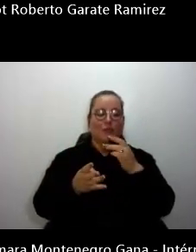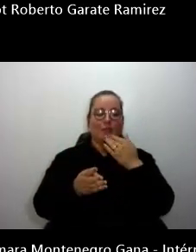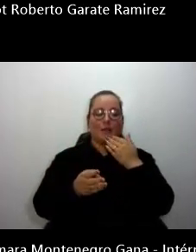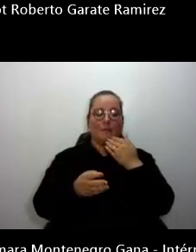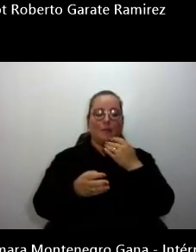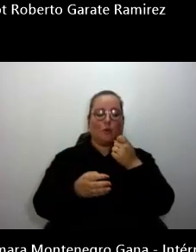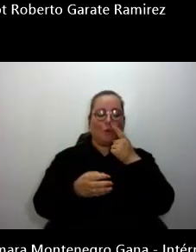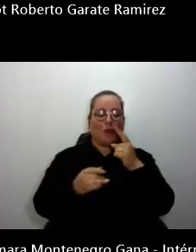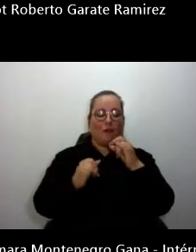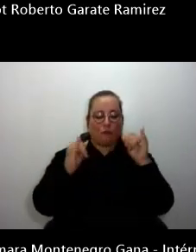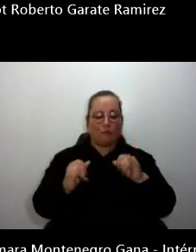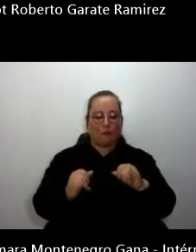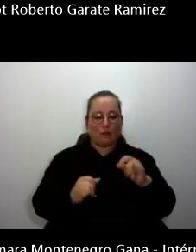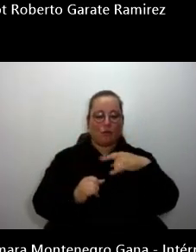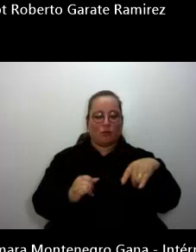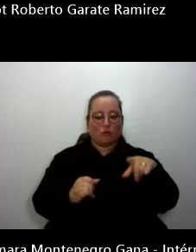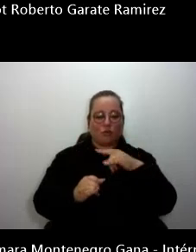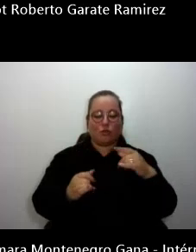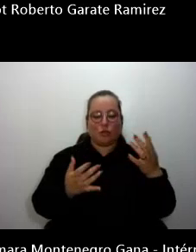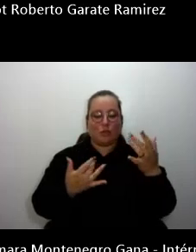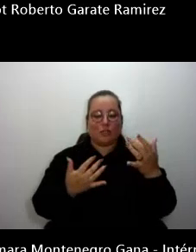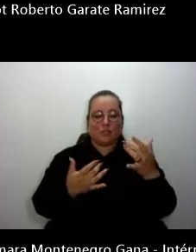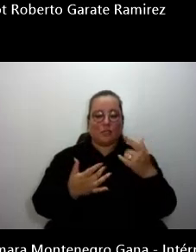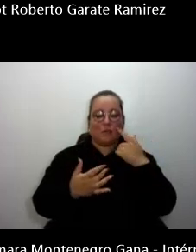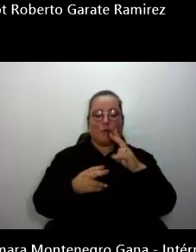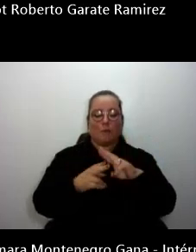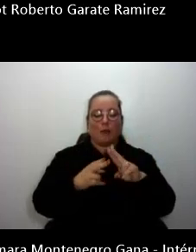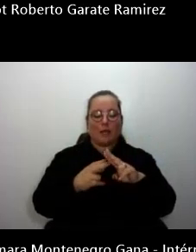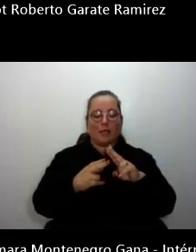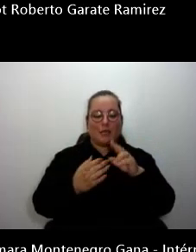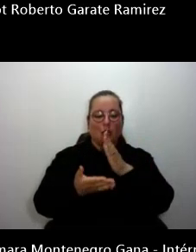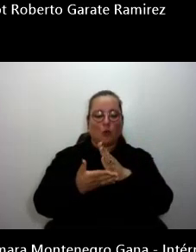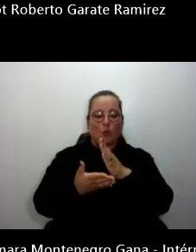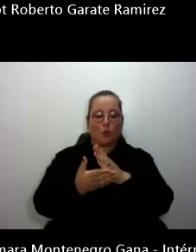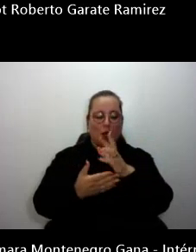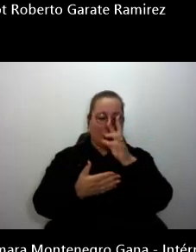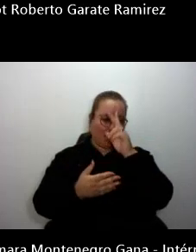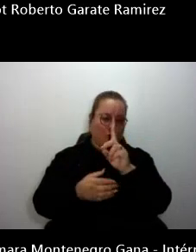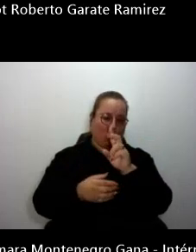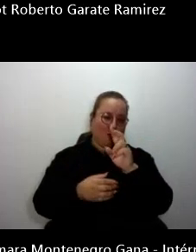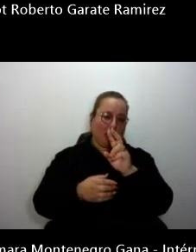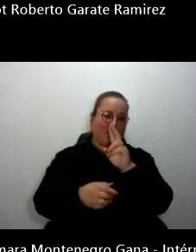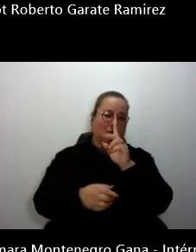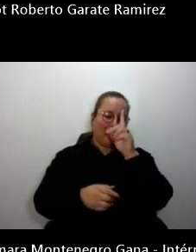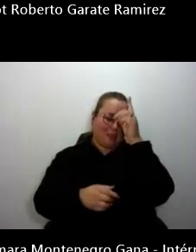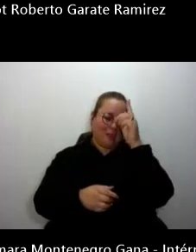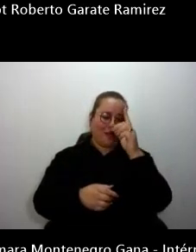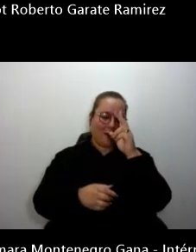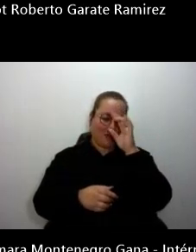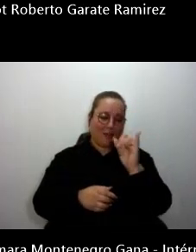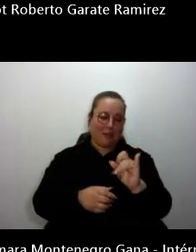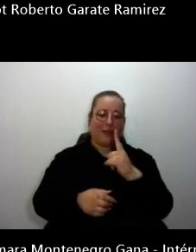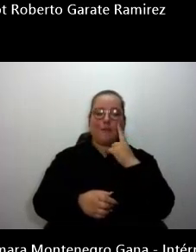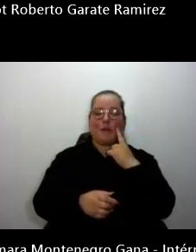que nos facilitó, ¿cierto?, el establecimiento, la Escuela República de Haití, como formato,